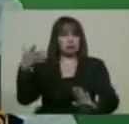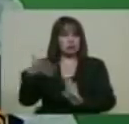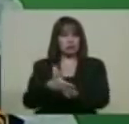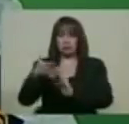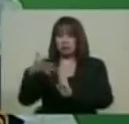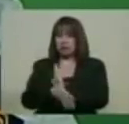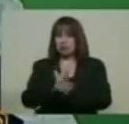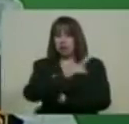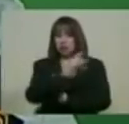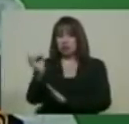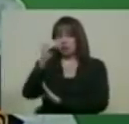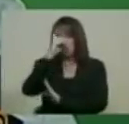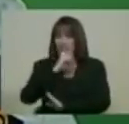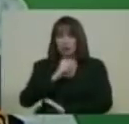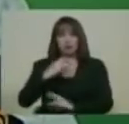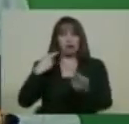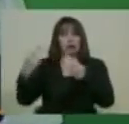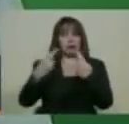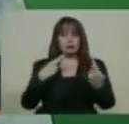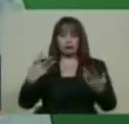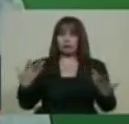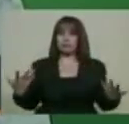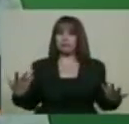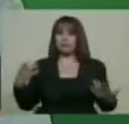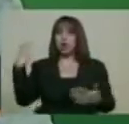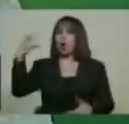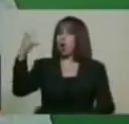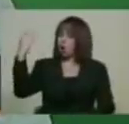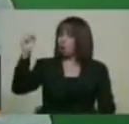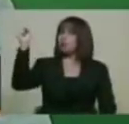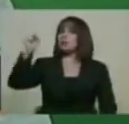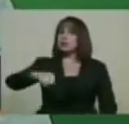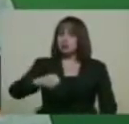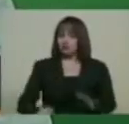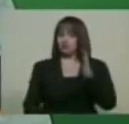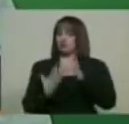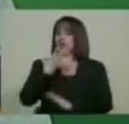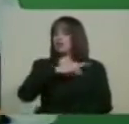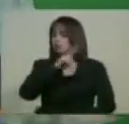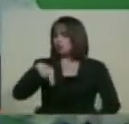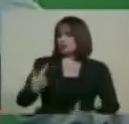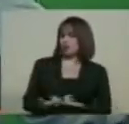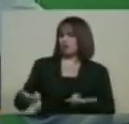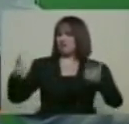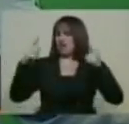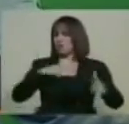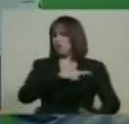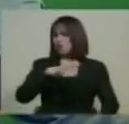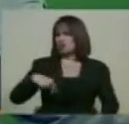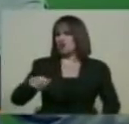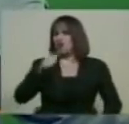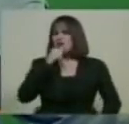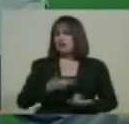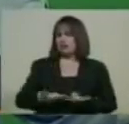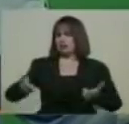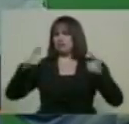circunstancias en 200 años. Colombia, sí, fundada por nosotros. ¿Quién fundó Colombia?